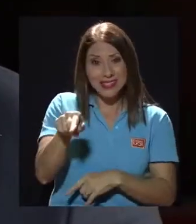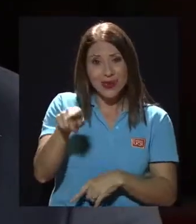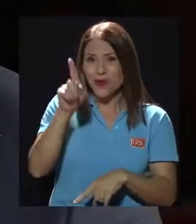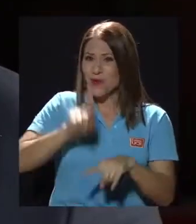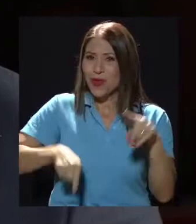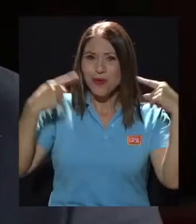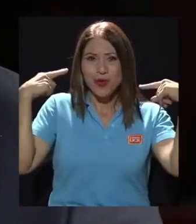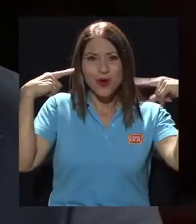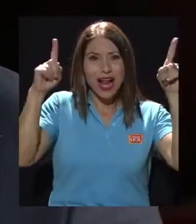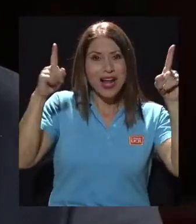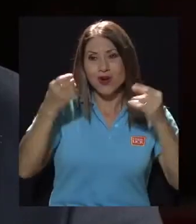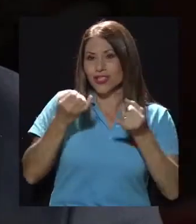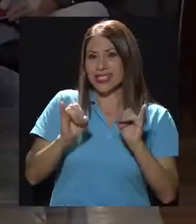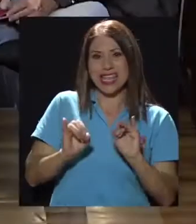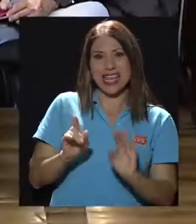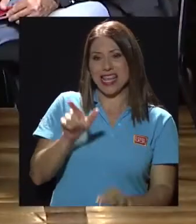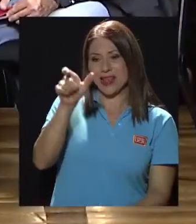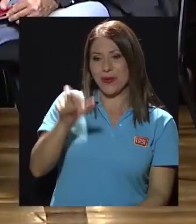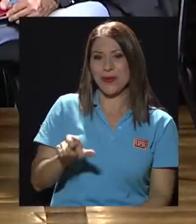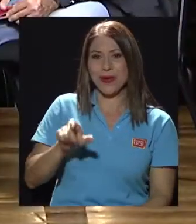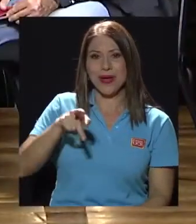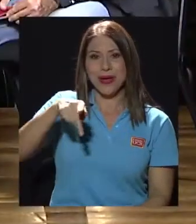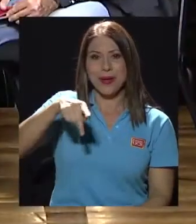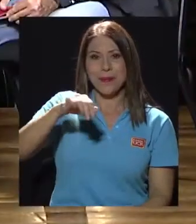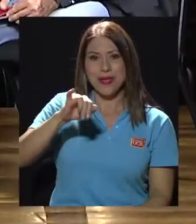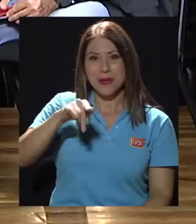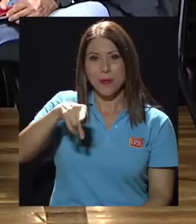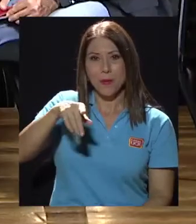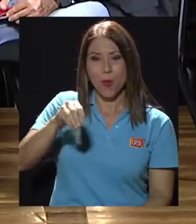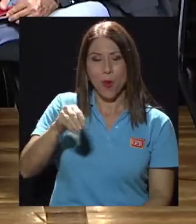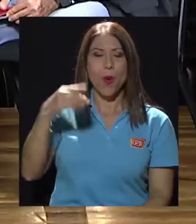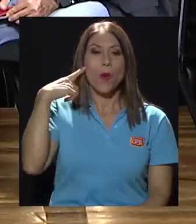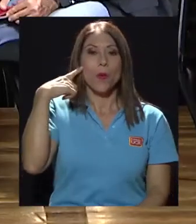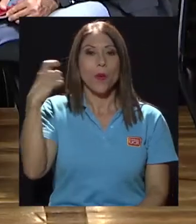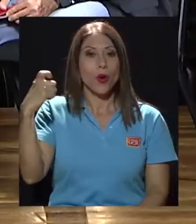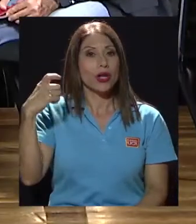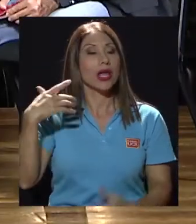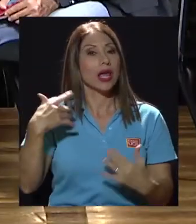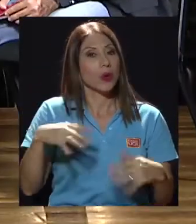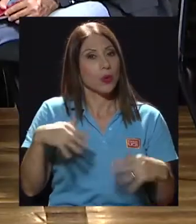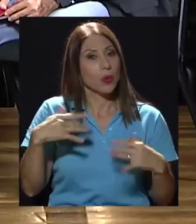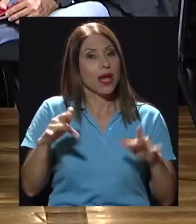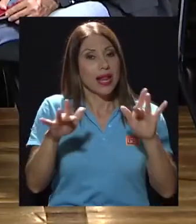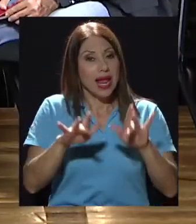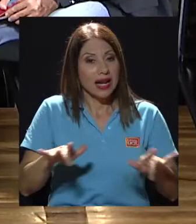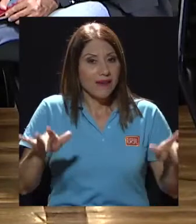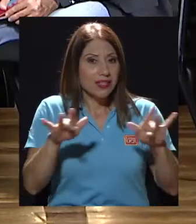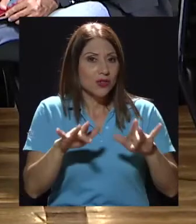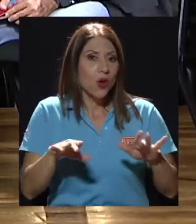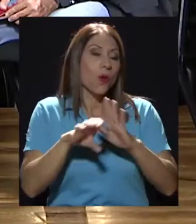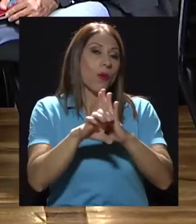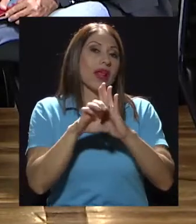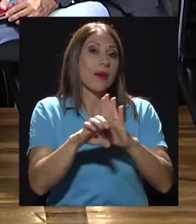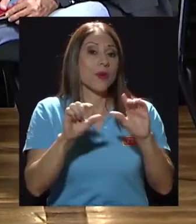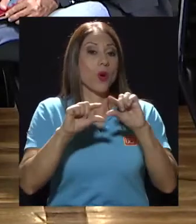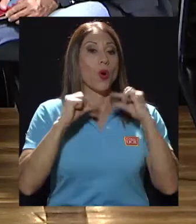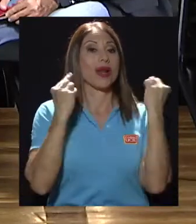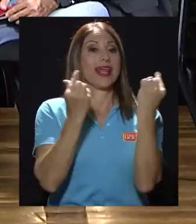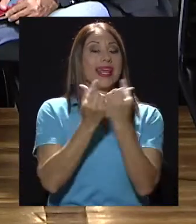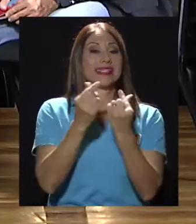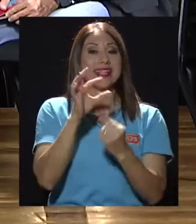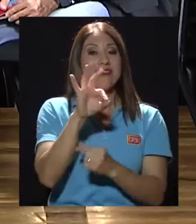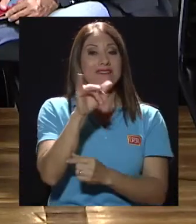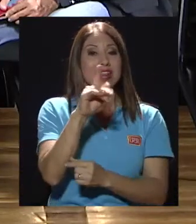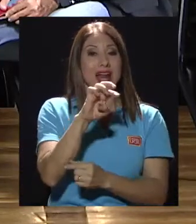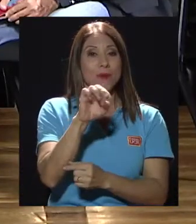Pipo. Porque la parte de la grabación es lo más, o sea, puede ser la Orquesta Filarmónica de Berlín, que si la grabación. El hashtag de esta